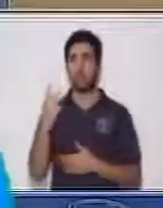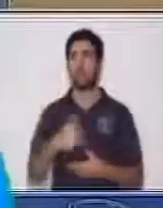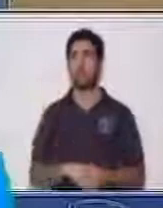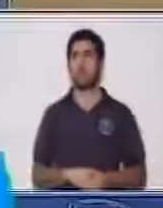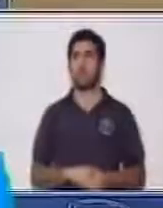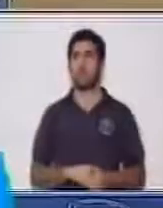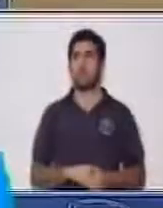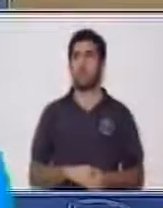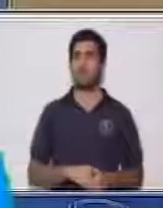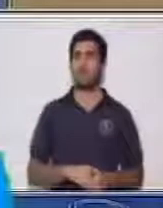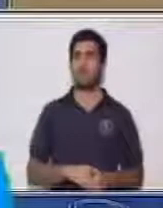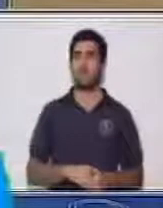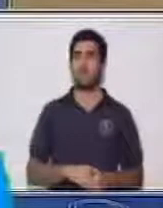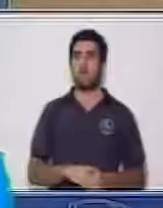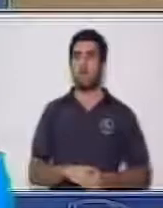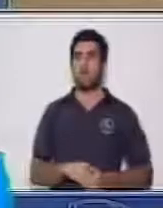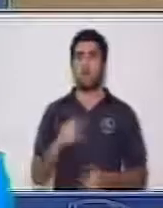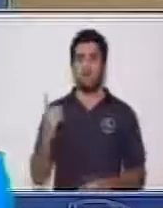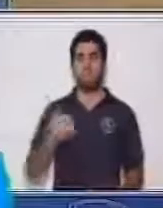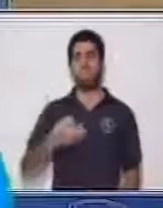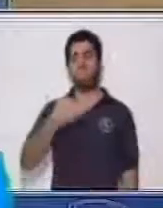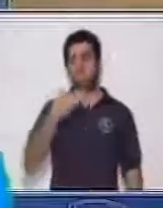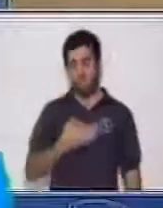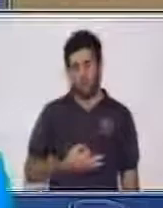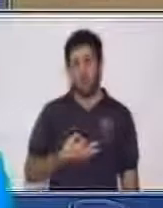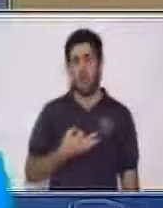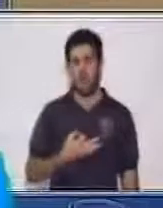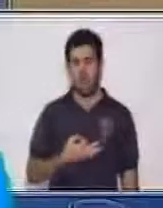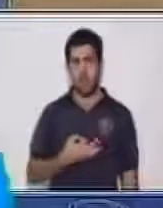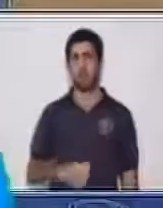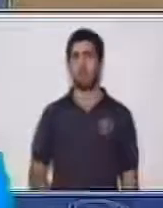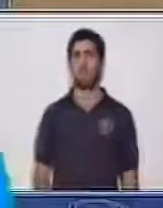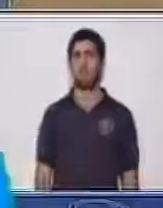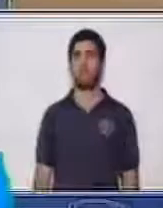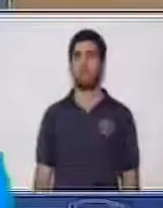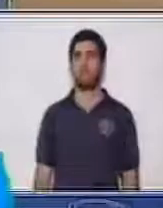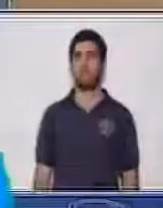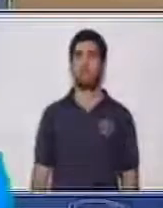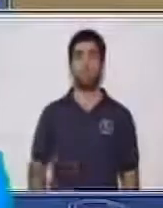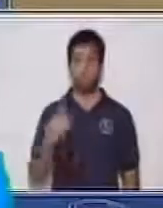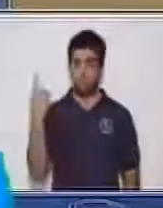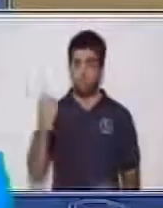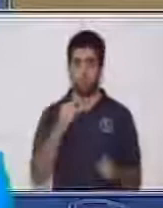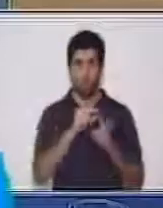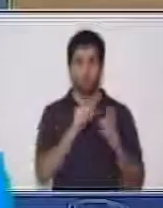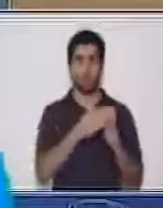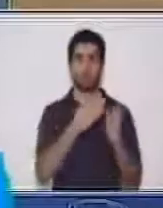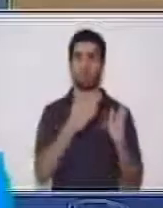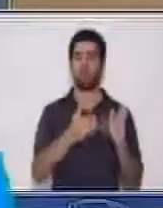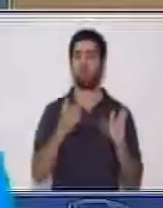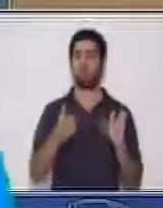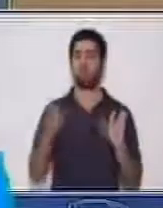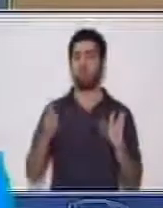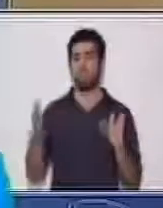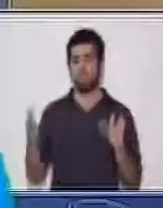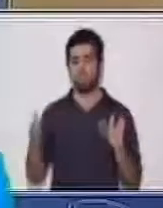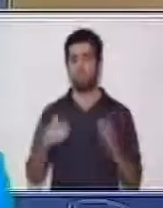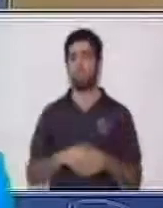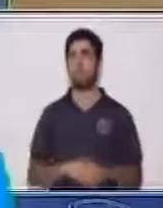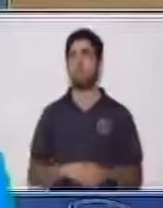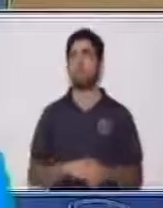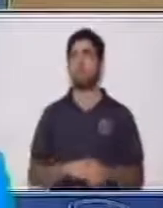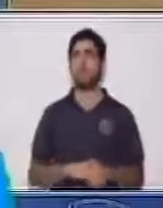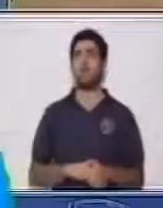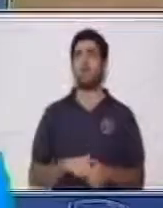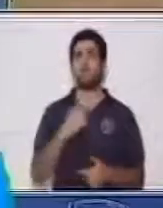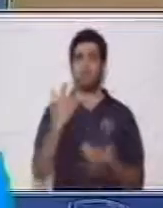técnico. Es de tipo formal. Todo tiene un orden lógico, por lo cual puede ser que hagan varios borradores, que